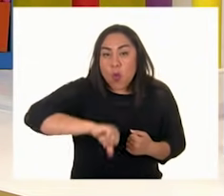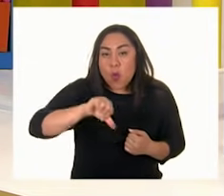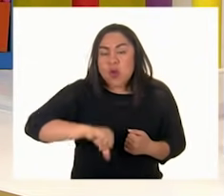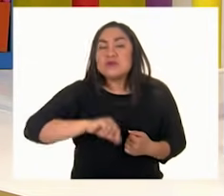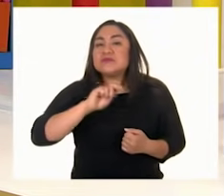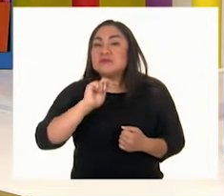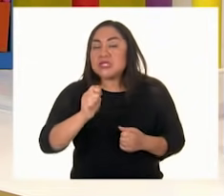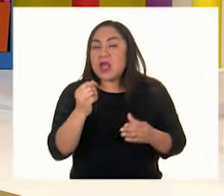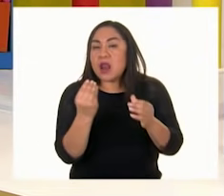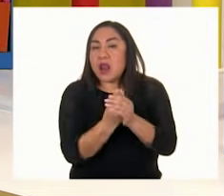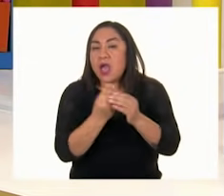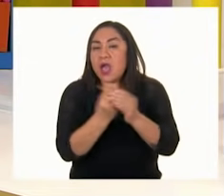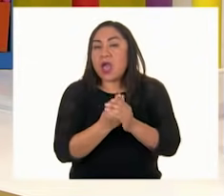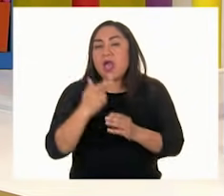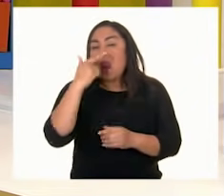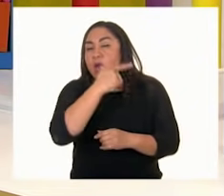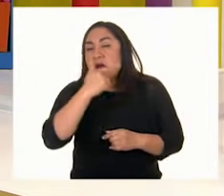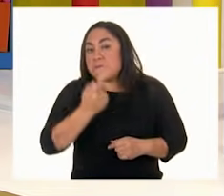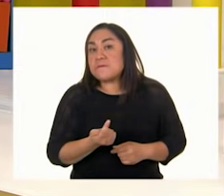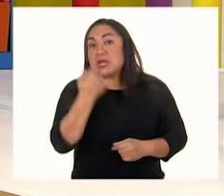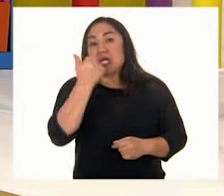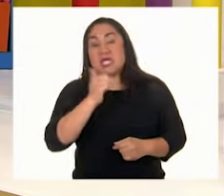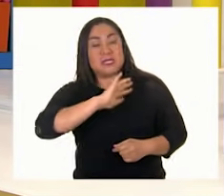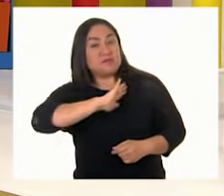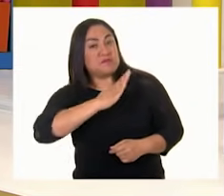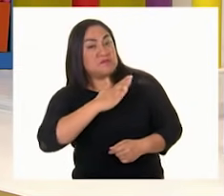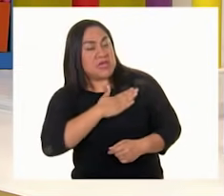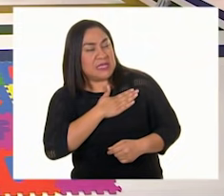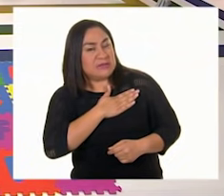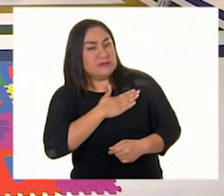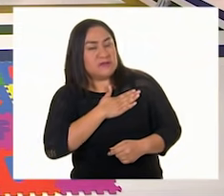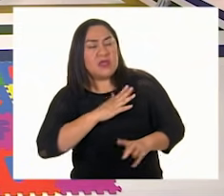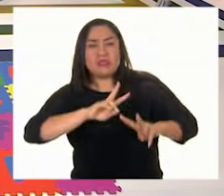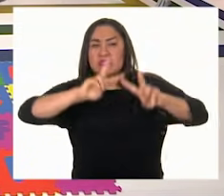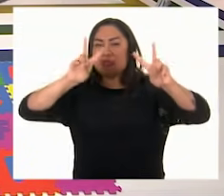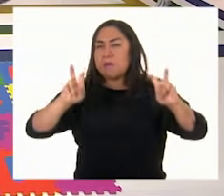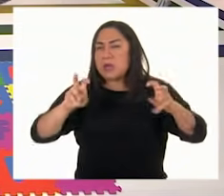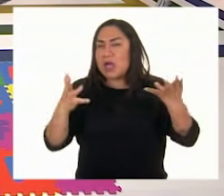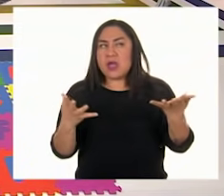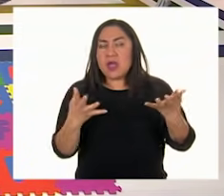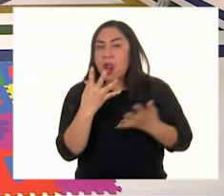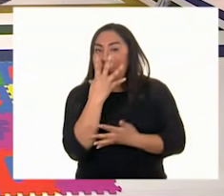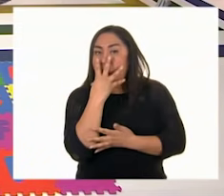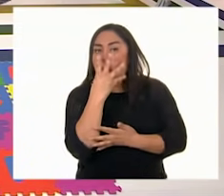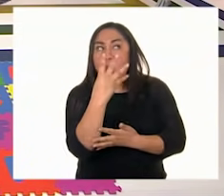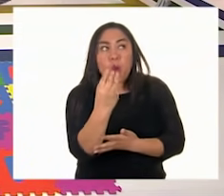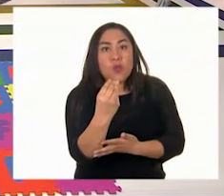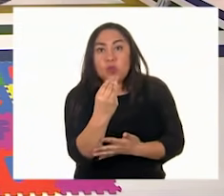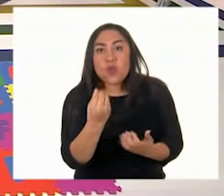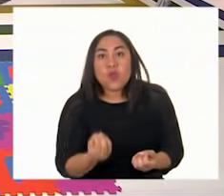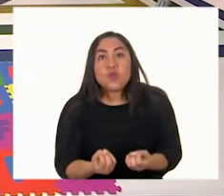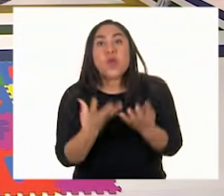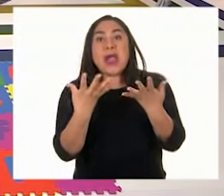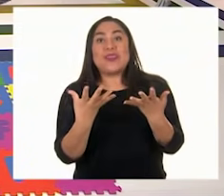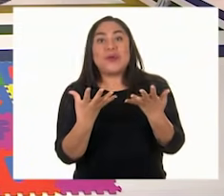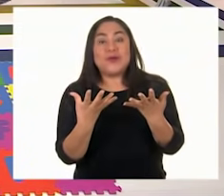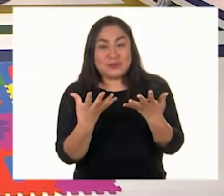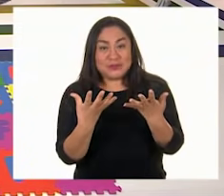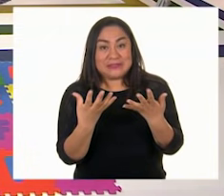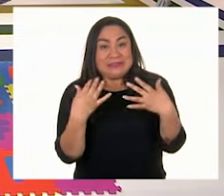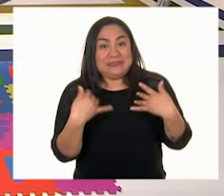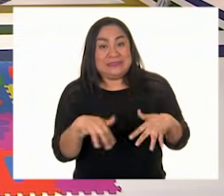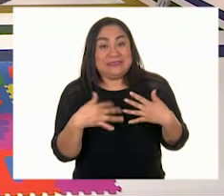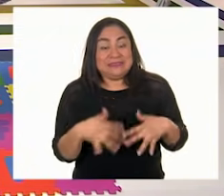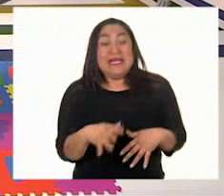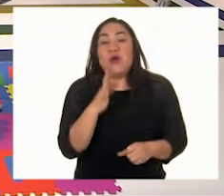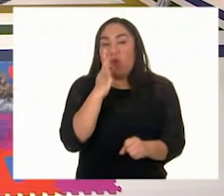lengua materna, el tema es ¿cuántos lobos? ¡Ay, ay! Pero bueno, para eso vamos a